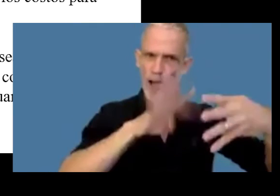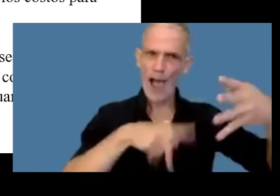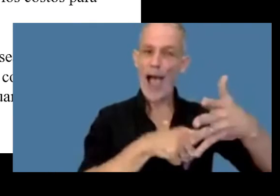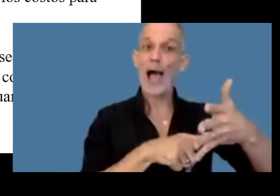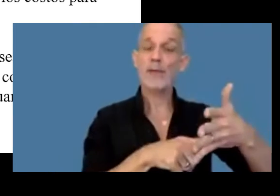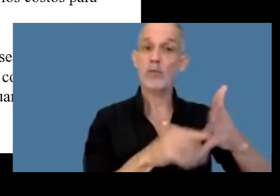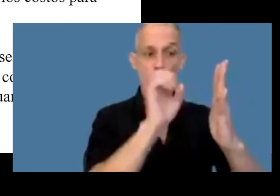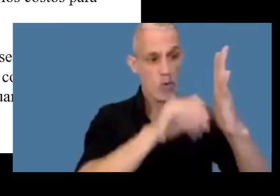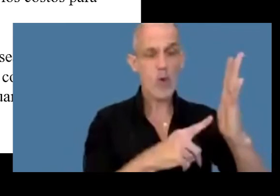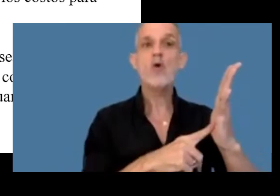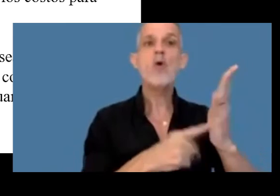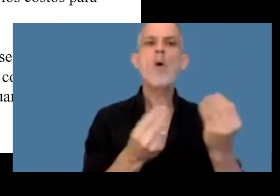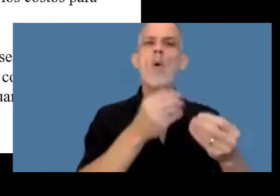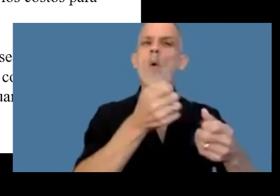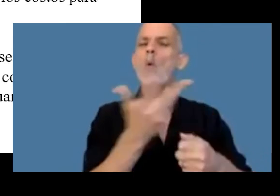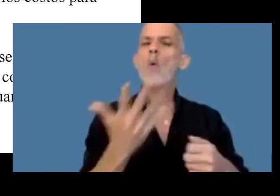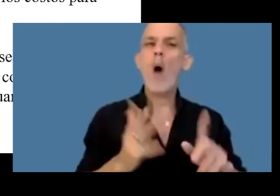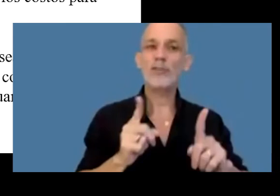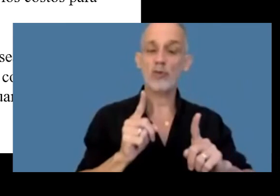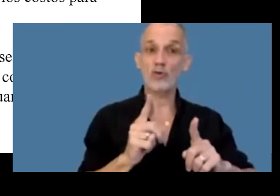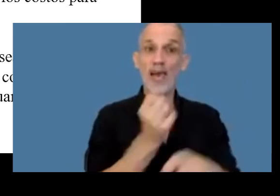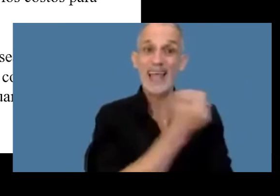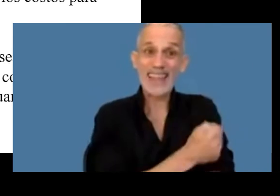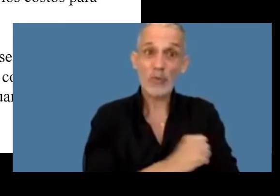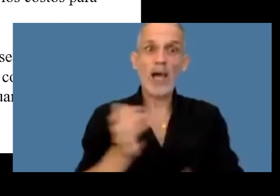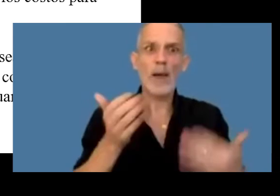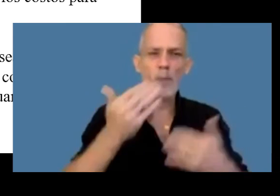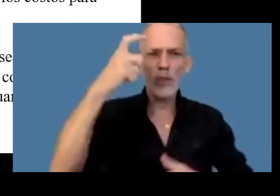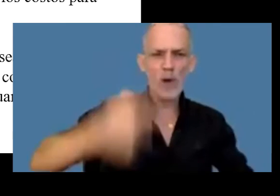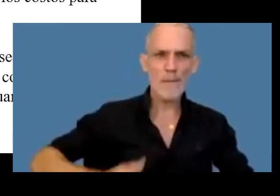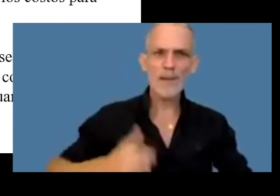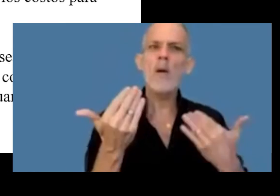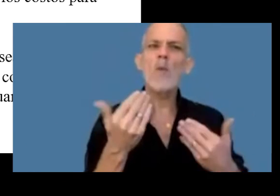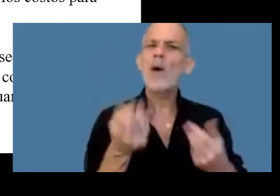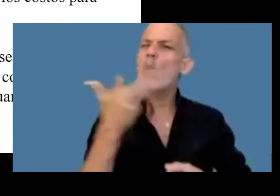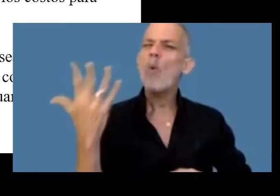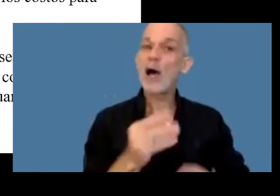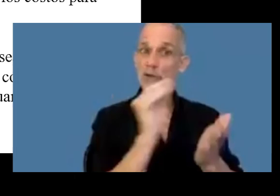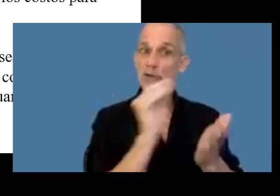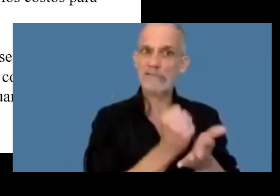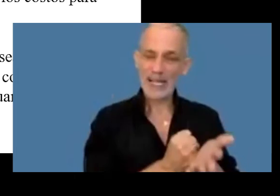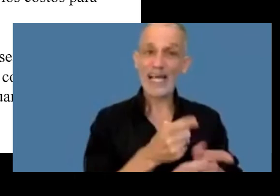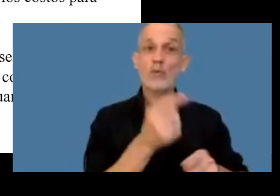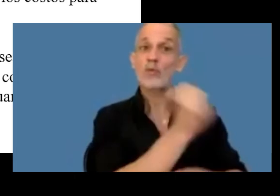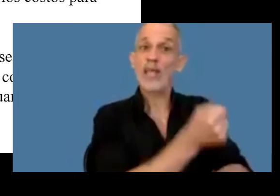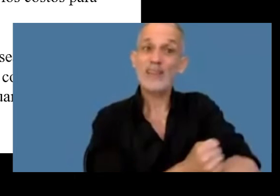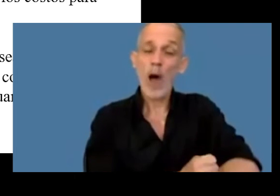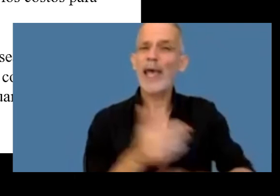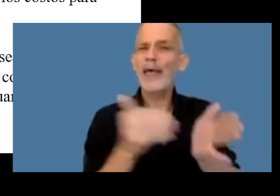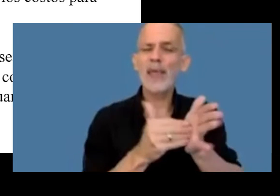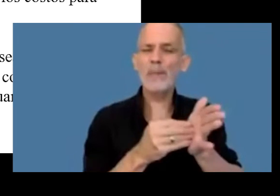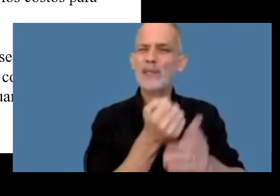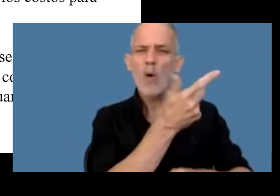nomenclador, la cantidad de tatuajes que puede tener una persona, para que de acuerdo a la cantidad de tatuajes